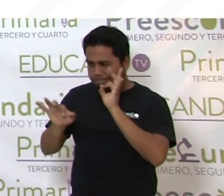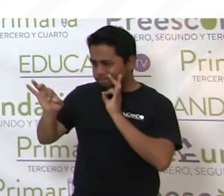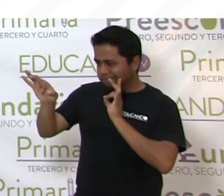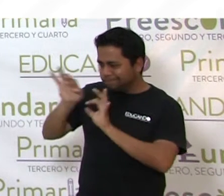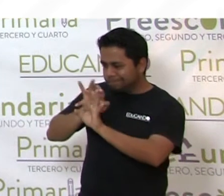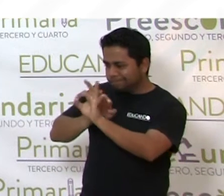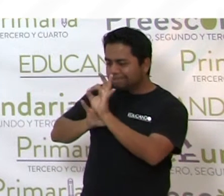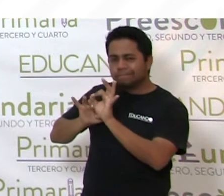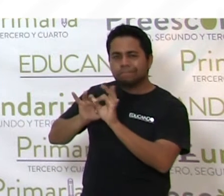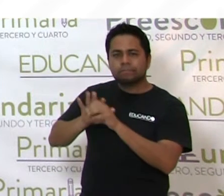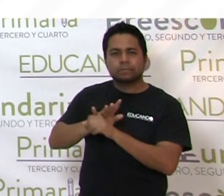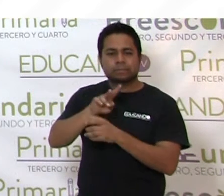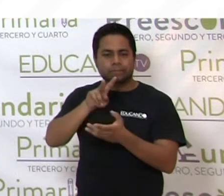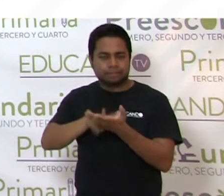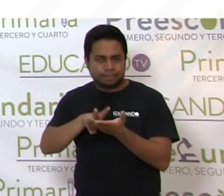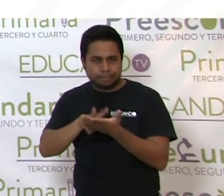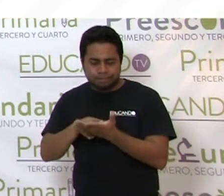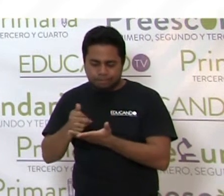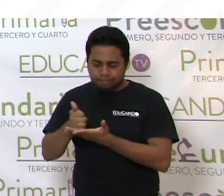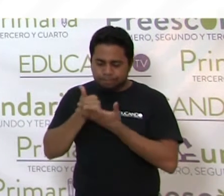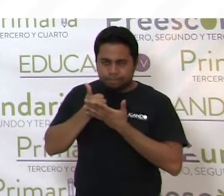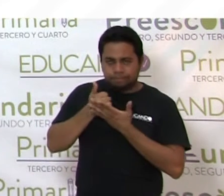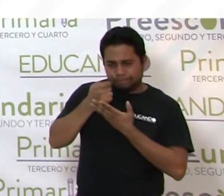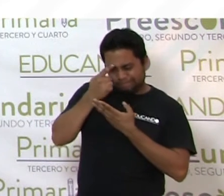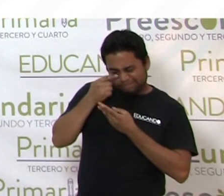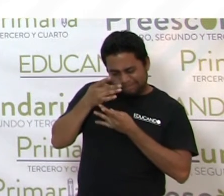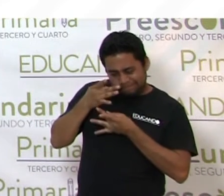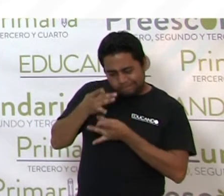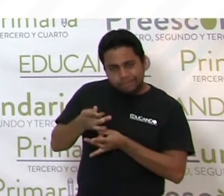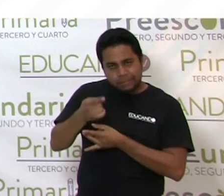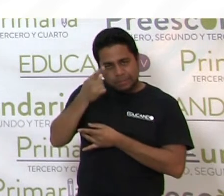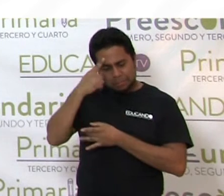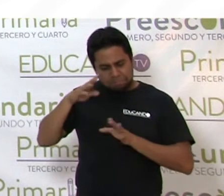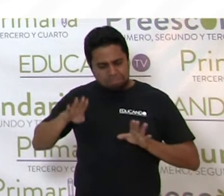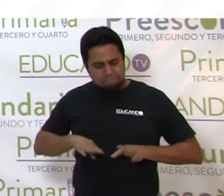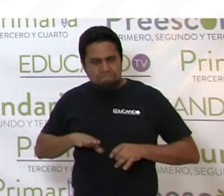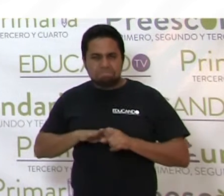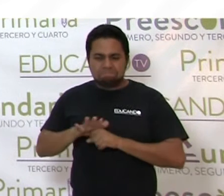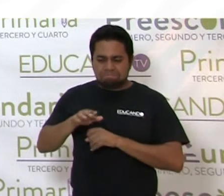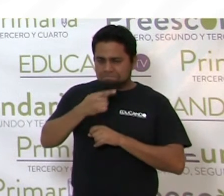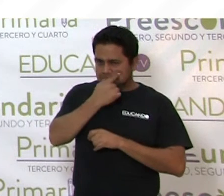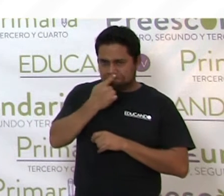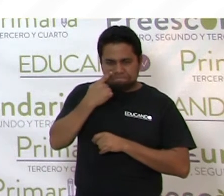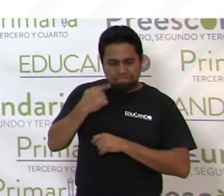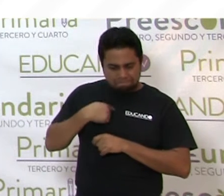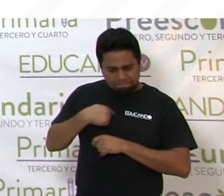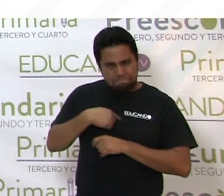seleccionados por su valor o por su calidad o por ciertas características.